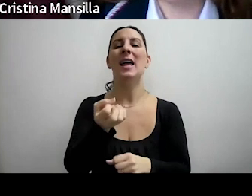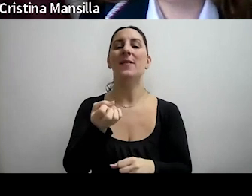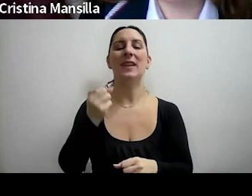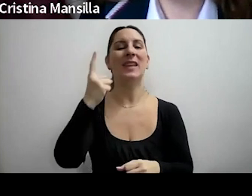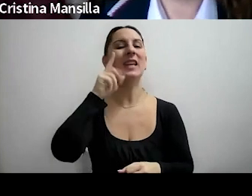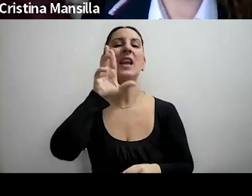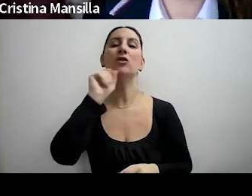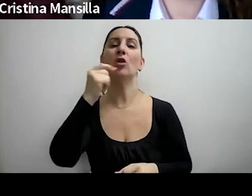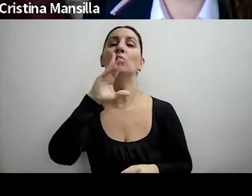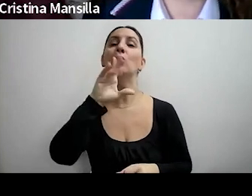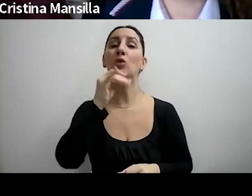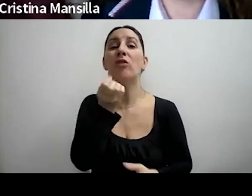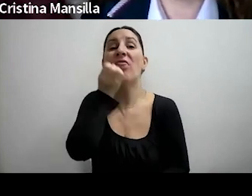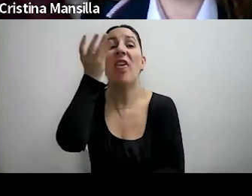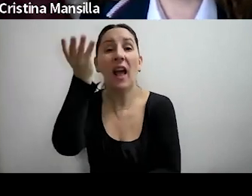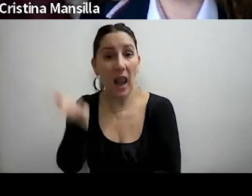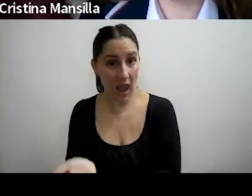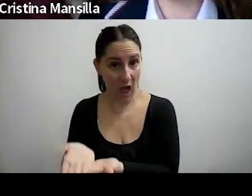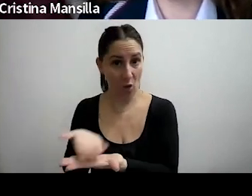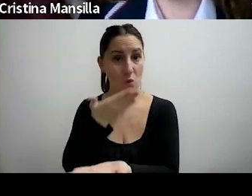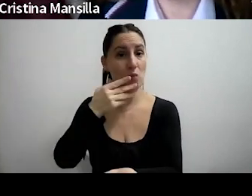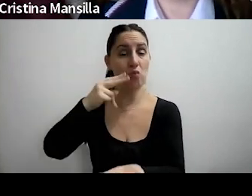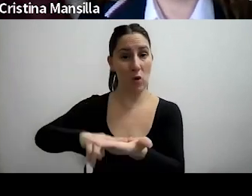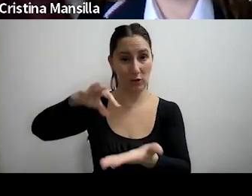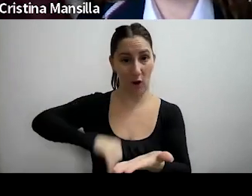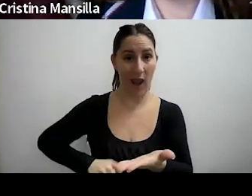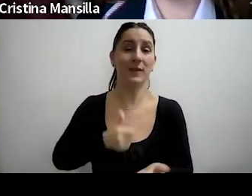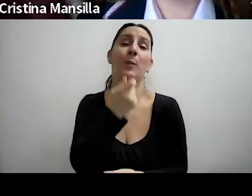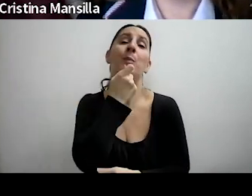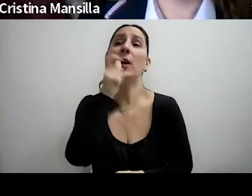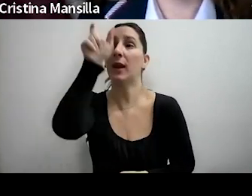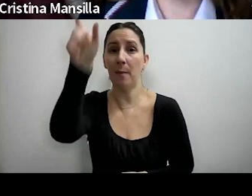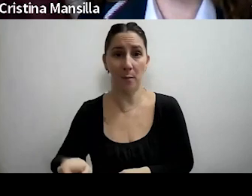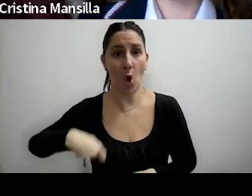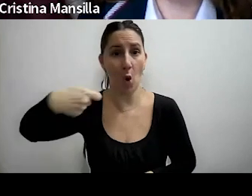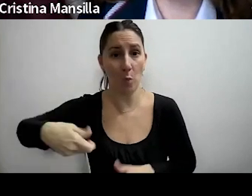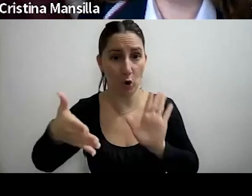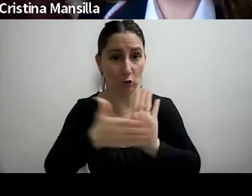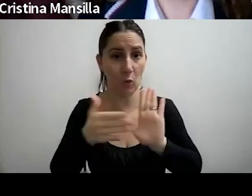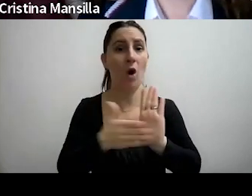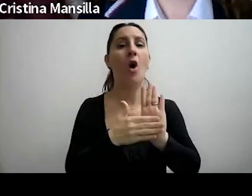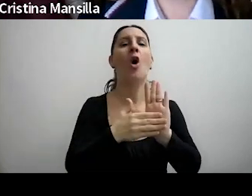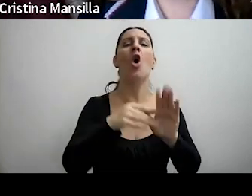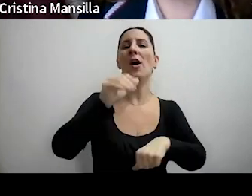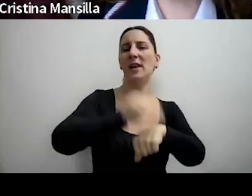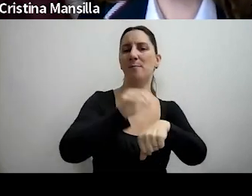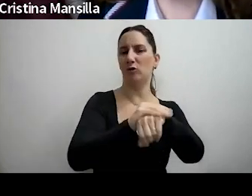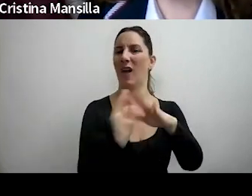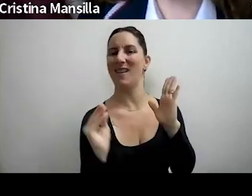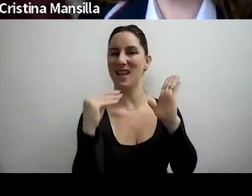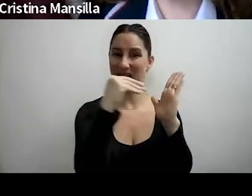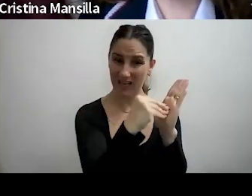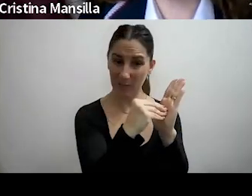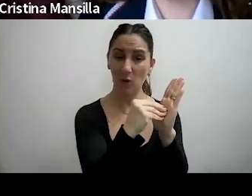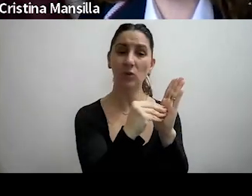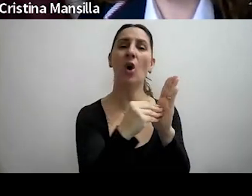a las ganancias, si hablamos de un monotributista o hablamos de un responsable inscripto, el rango de